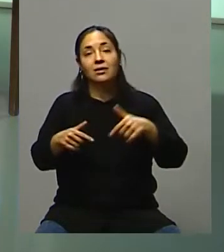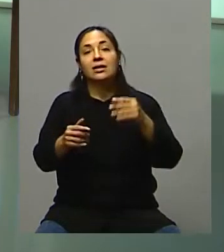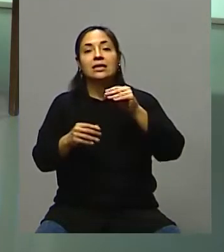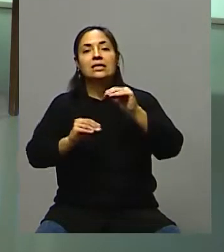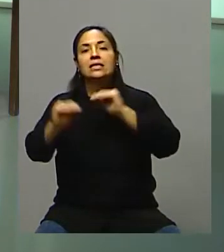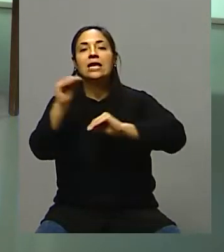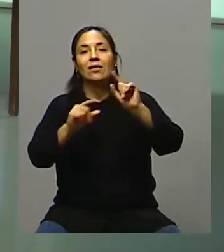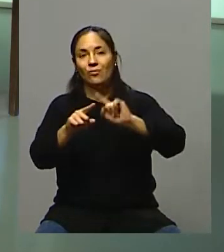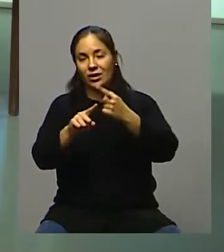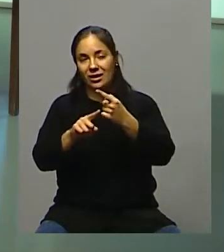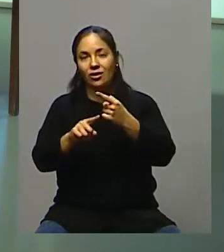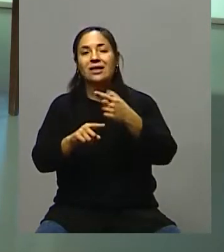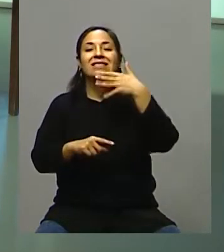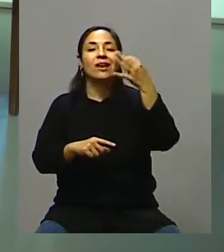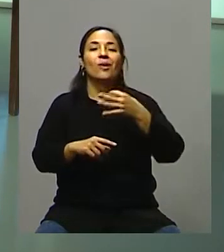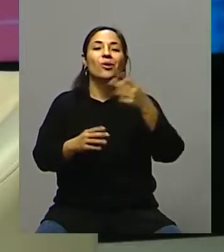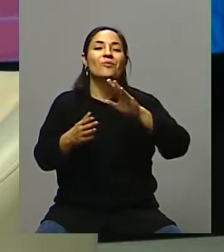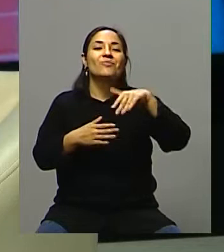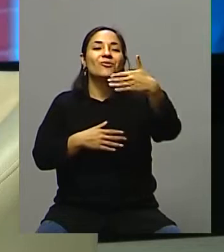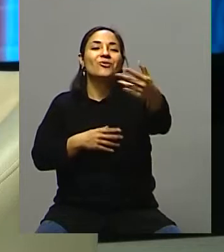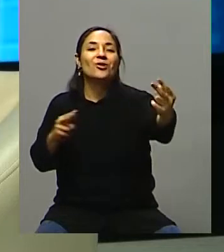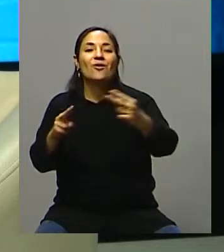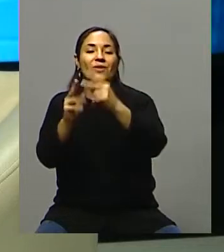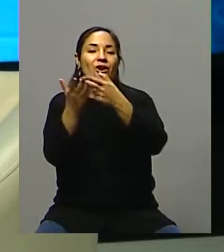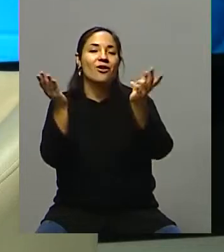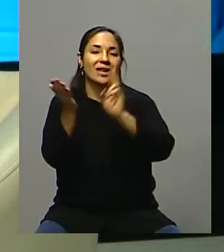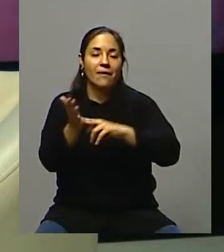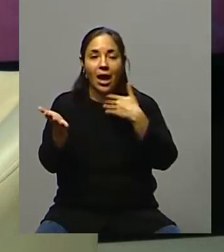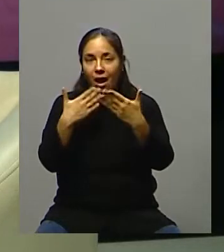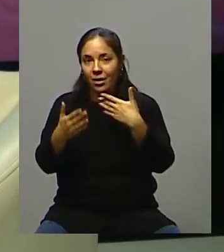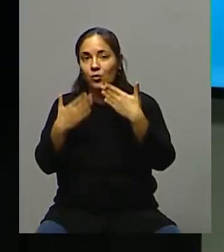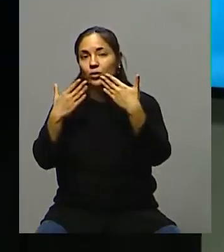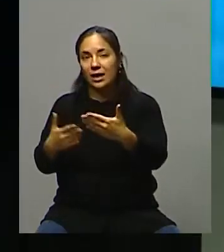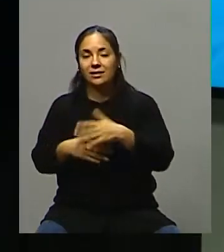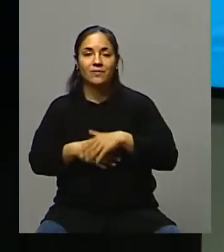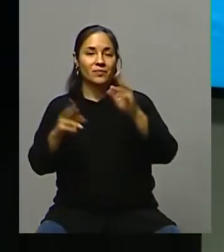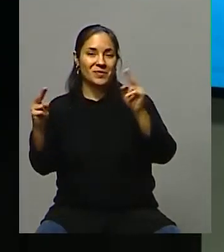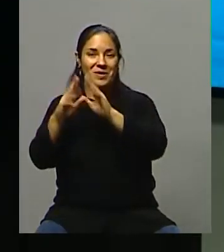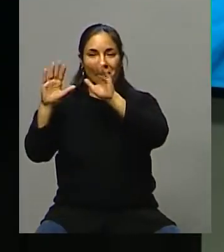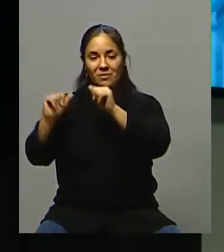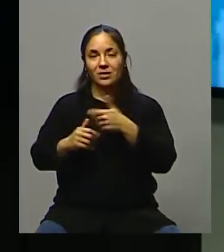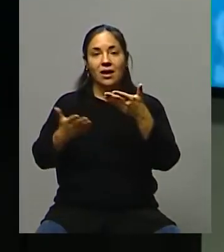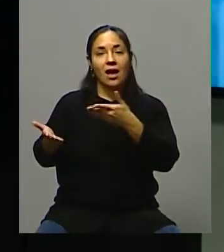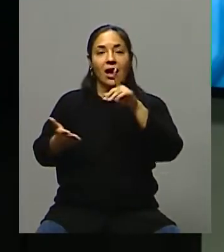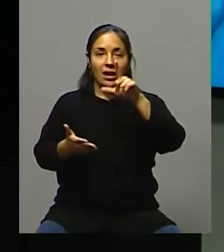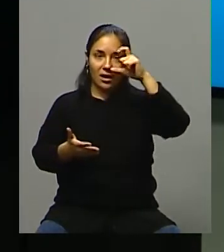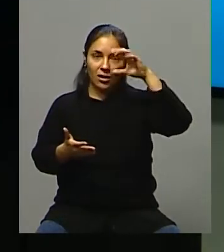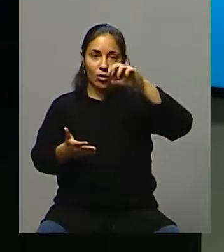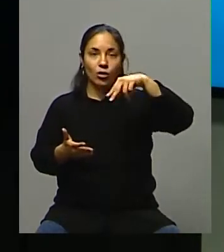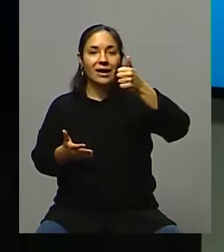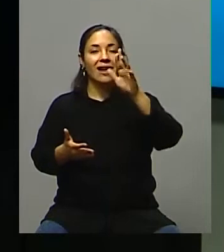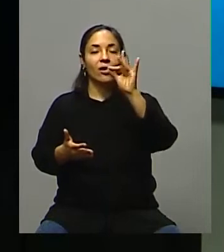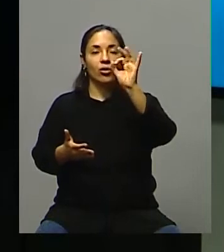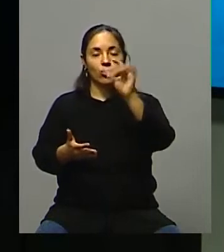Político y seguramente va a haber otra oportunidad para seguir hablando. Así que muchas gracias. Gracias a ustedes. Hasta luego. Leonardo Manino, así pasaba con